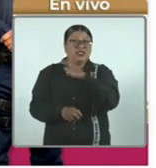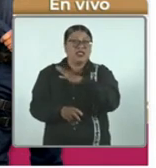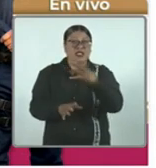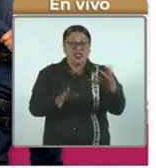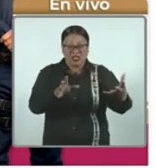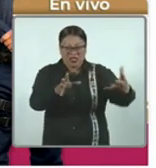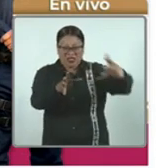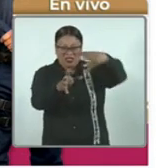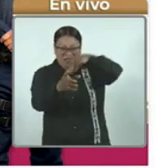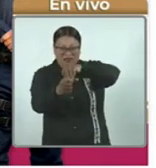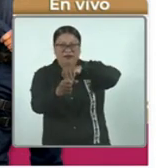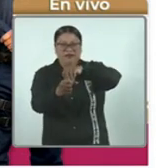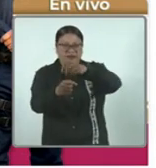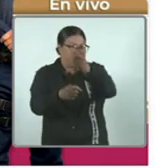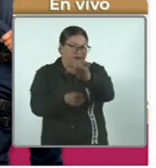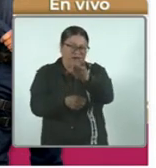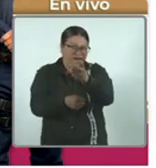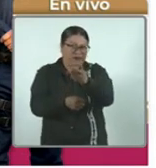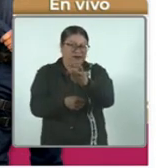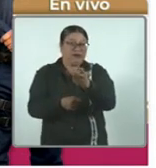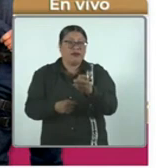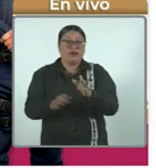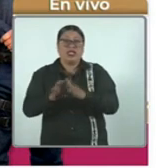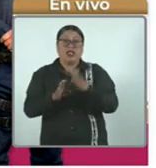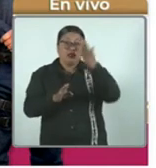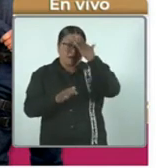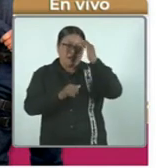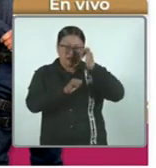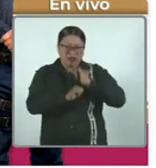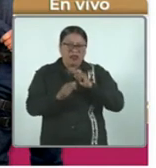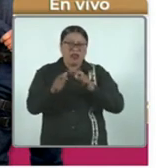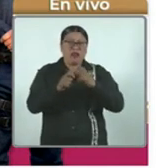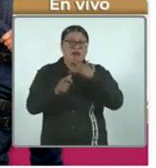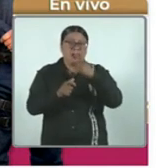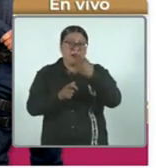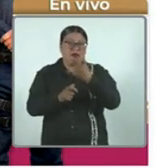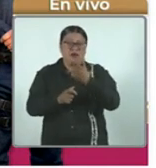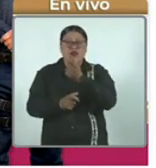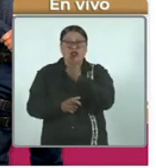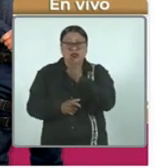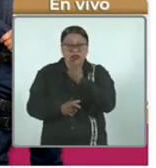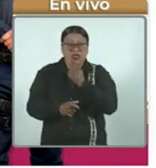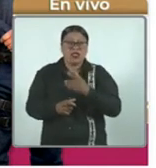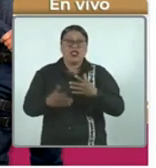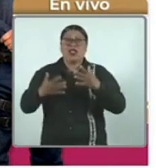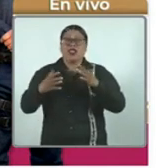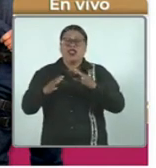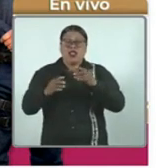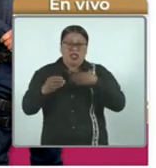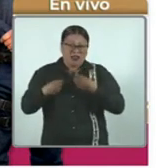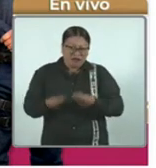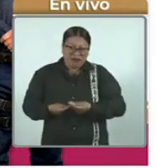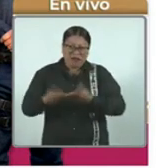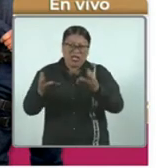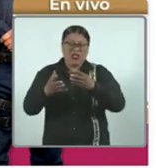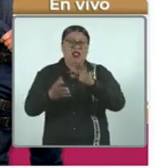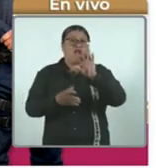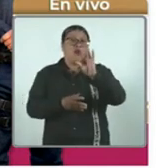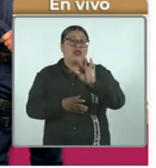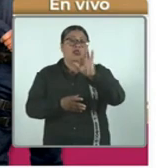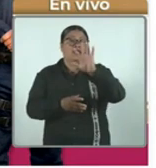todo este trabajo. Tenemos el mando de coordinación y mejor policía, equipamiento de más de 355 millones